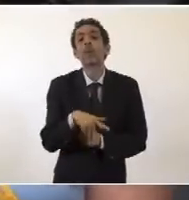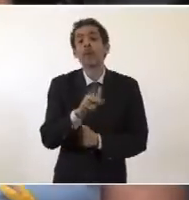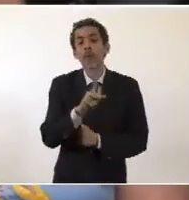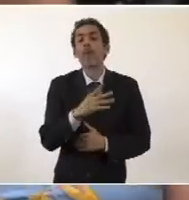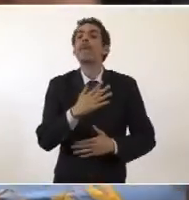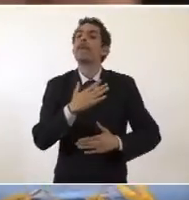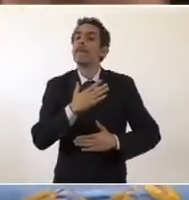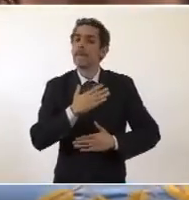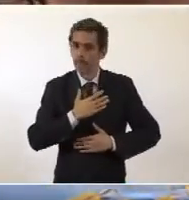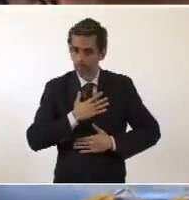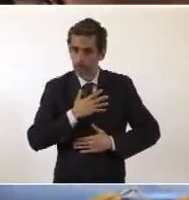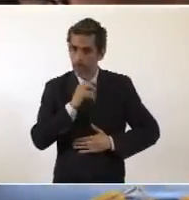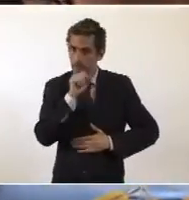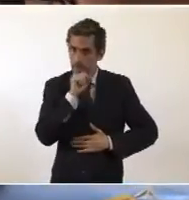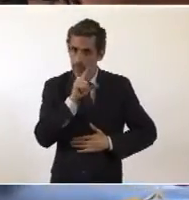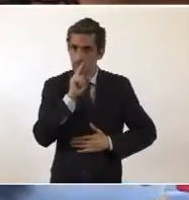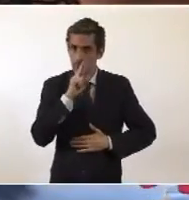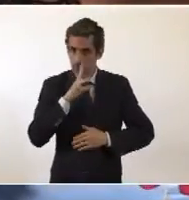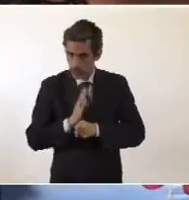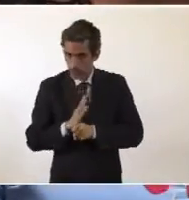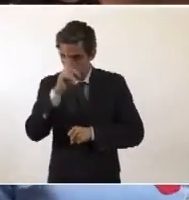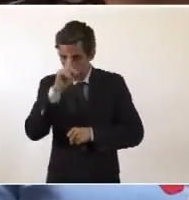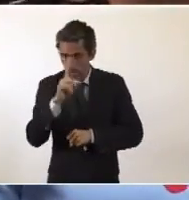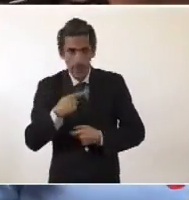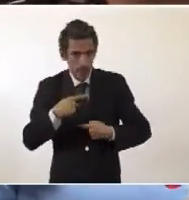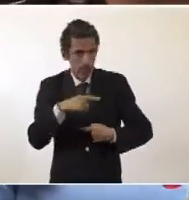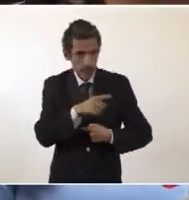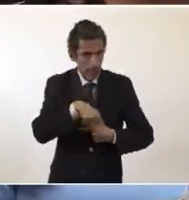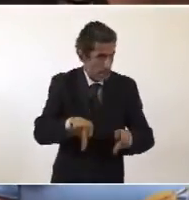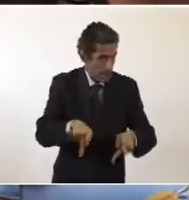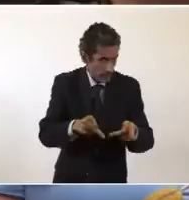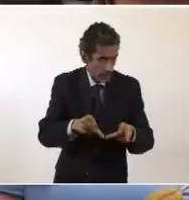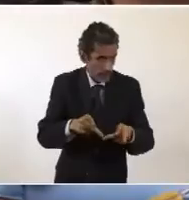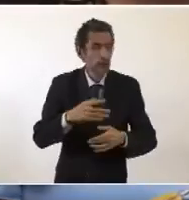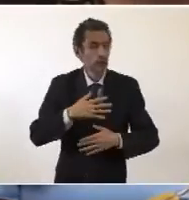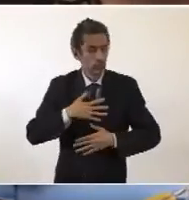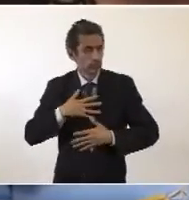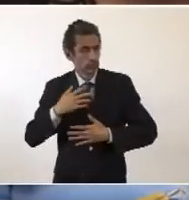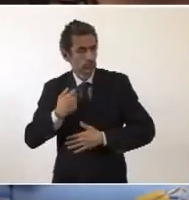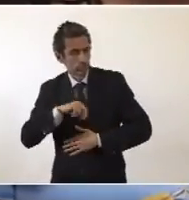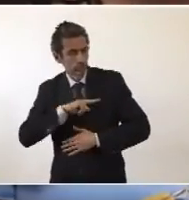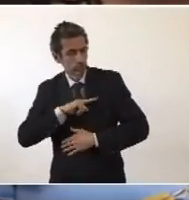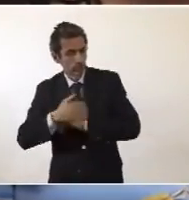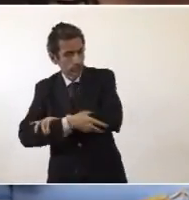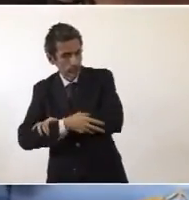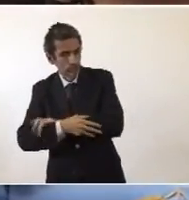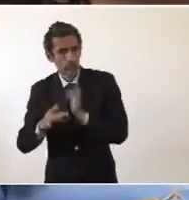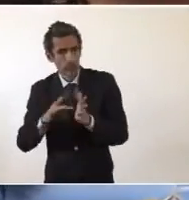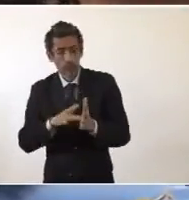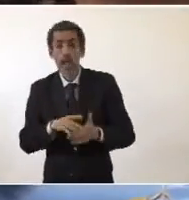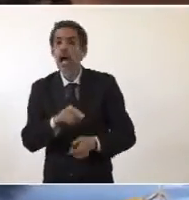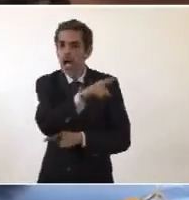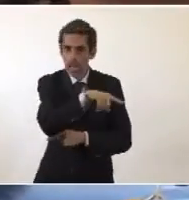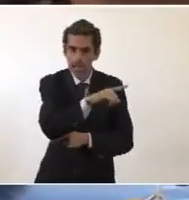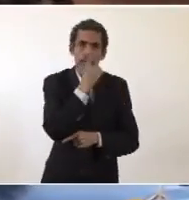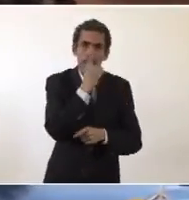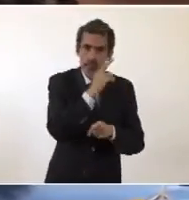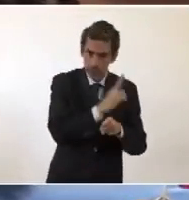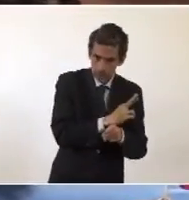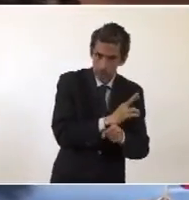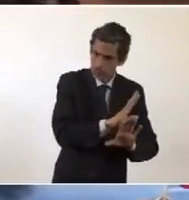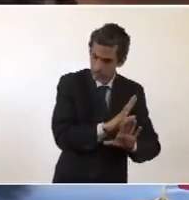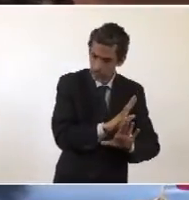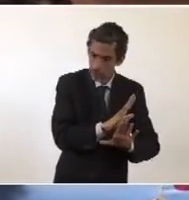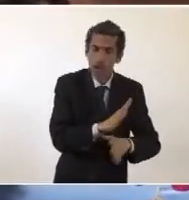de nosotros el apoyo que reciban los locatarios. Entonces, ahí está el director de la central de abasto y vamos a hacer todo